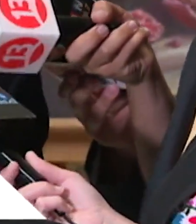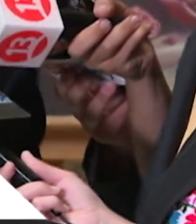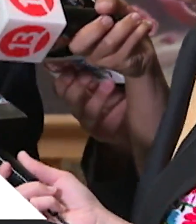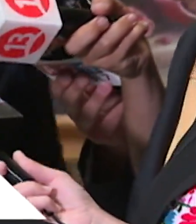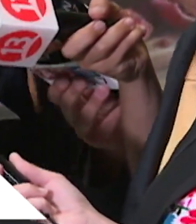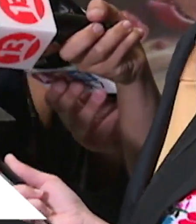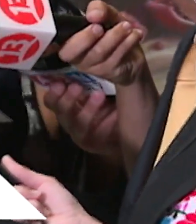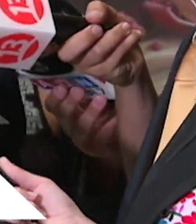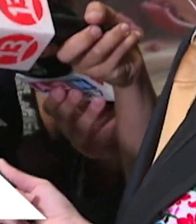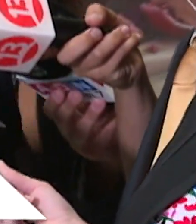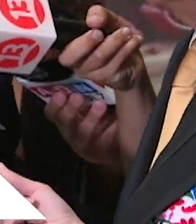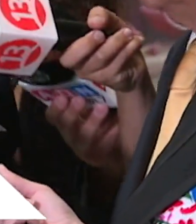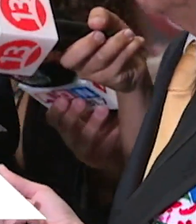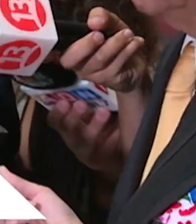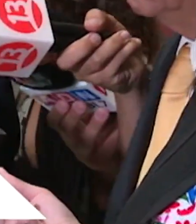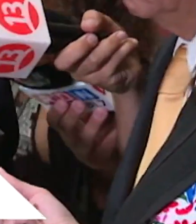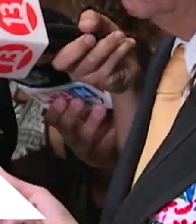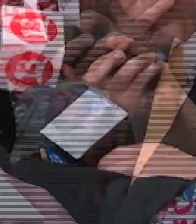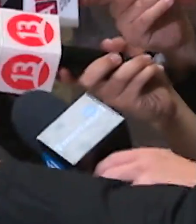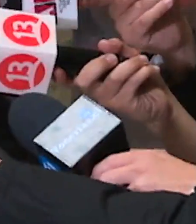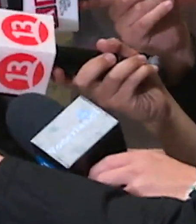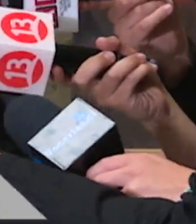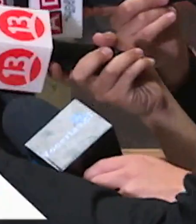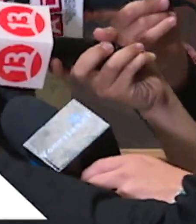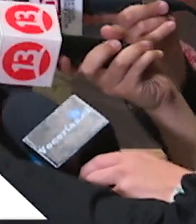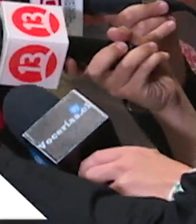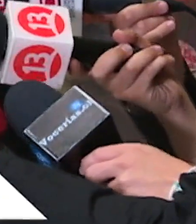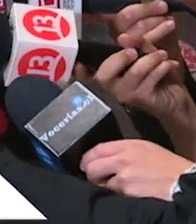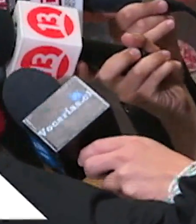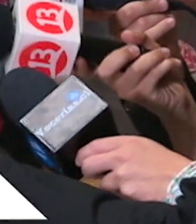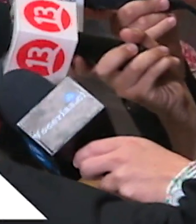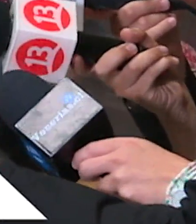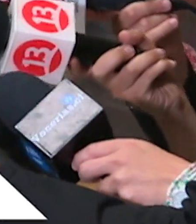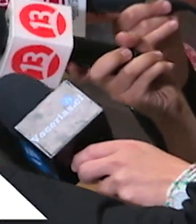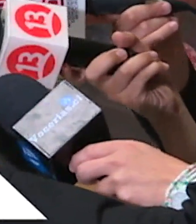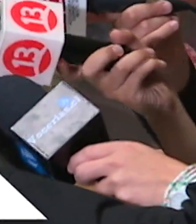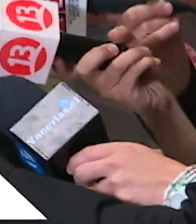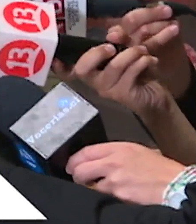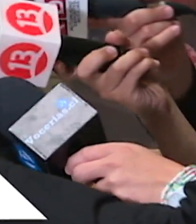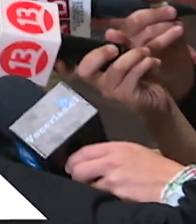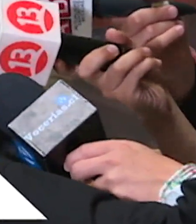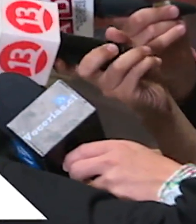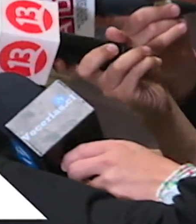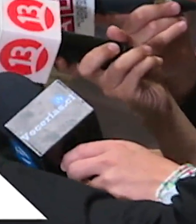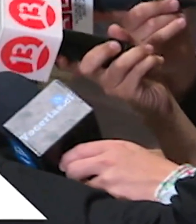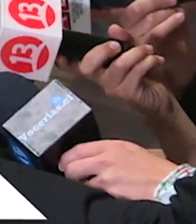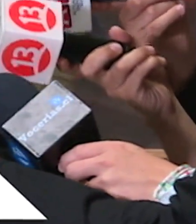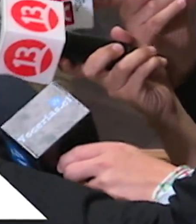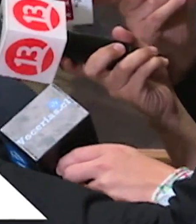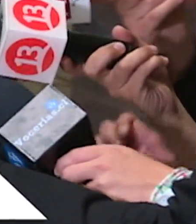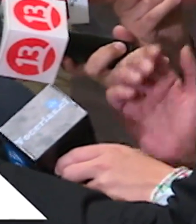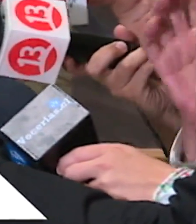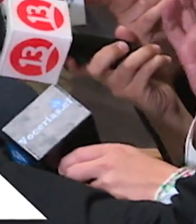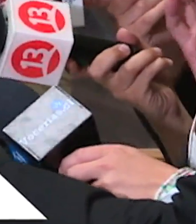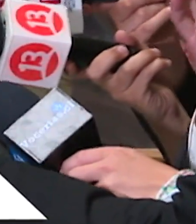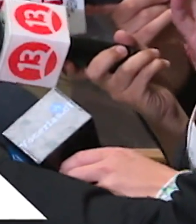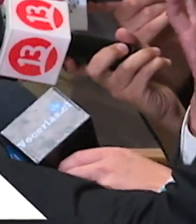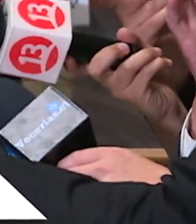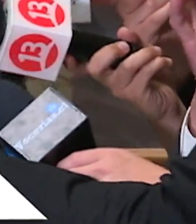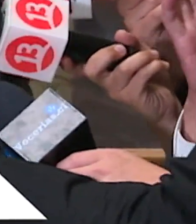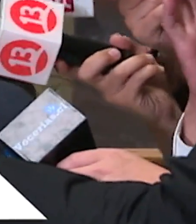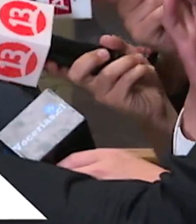fiscalía de gran parte de los hechos que ahí están ocurriendo el ministro En todo caso ha estado muy sólido